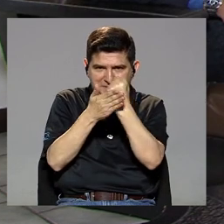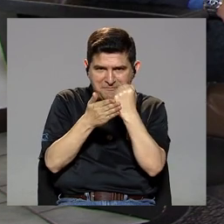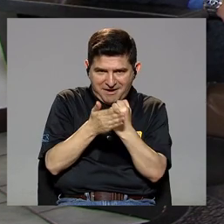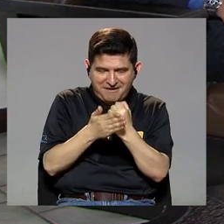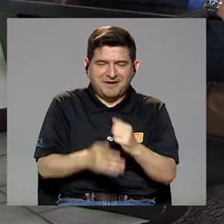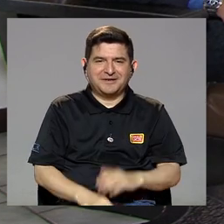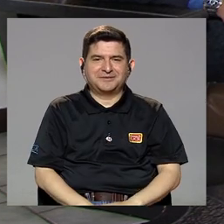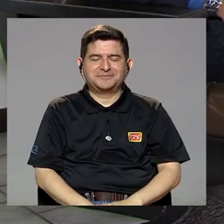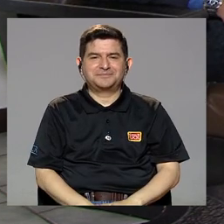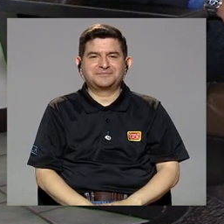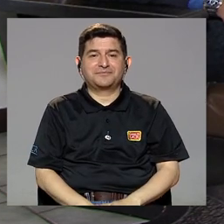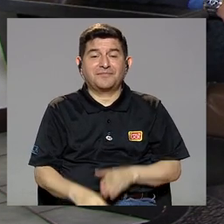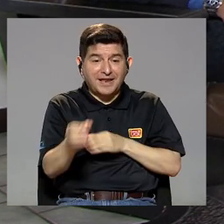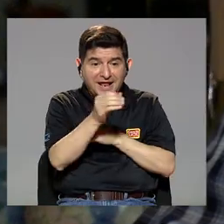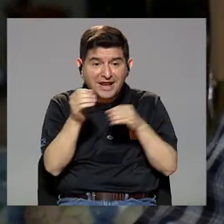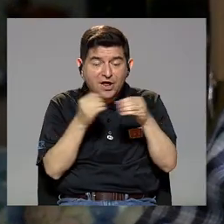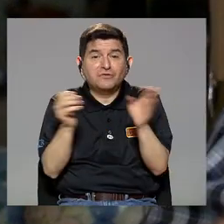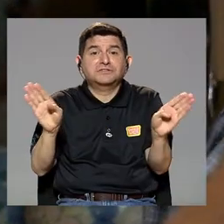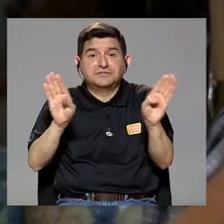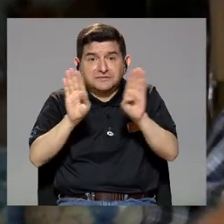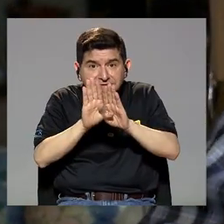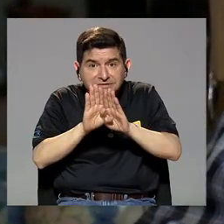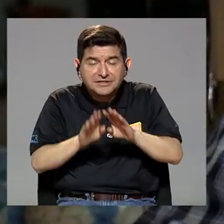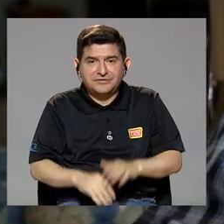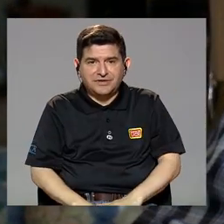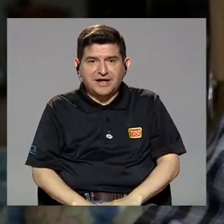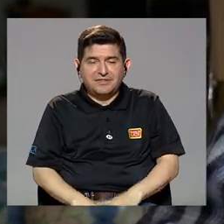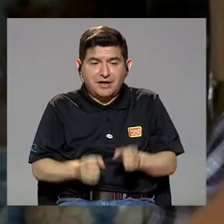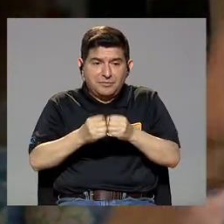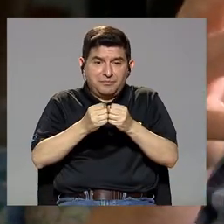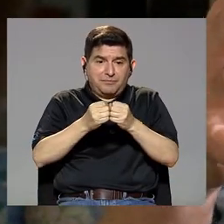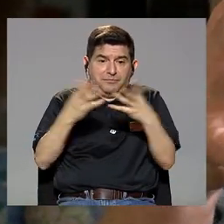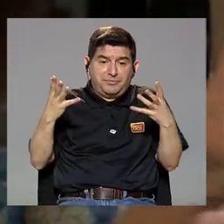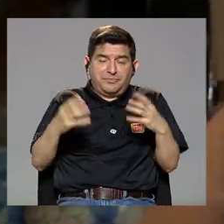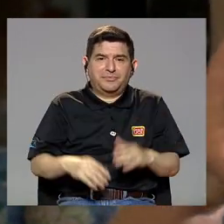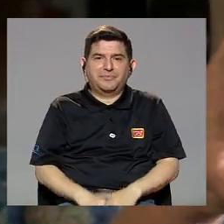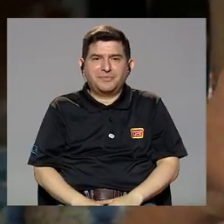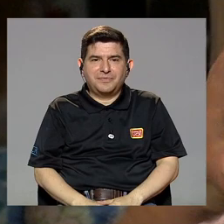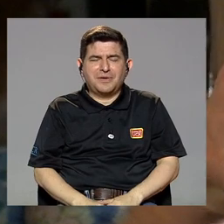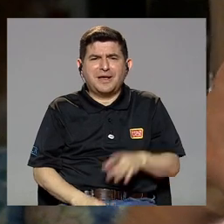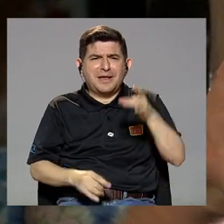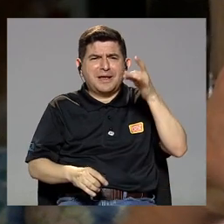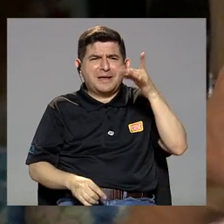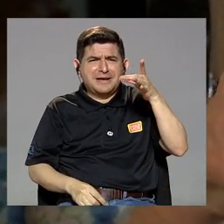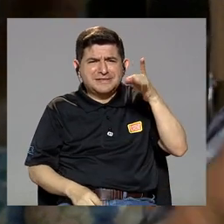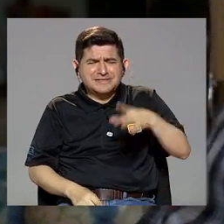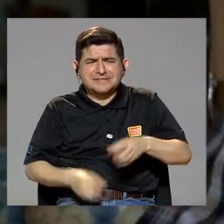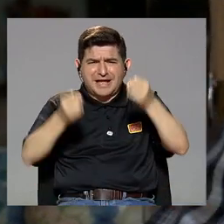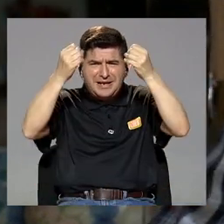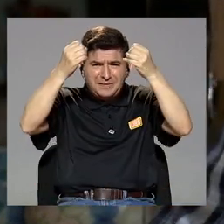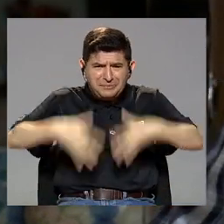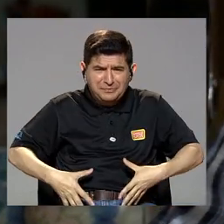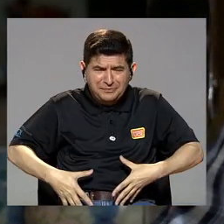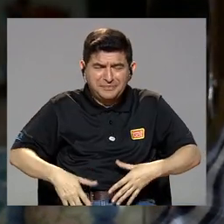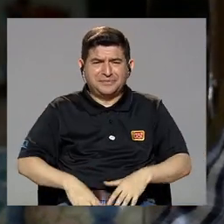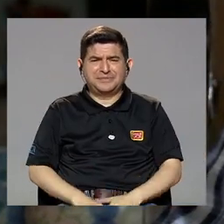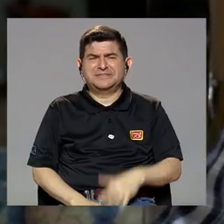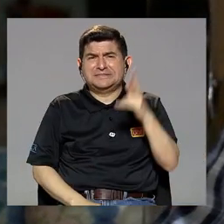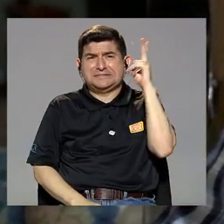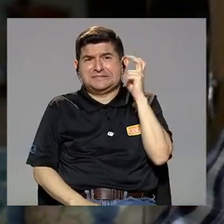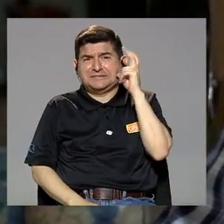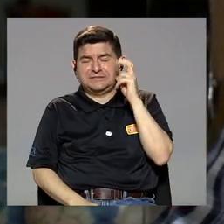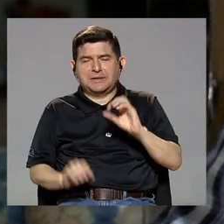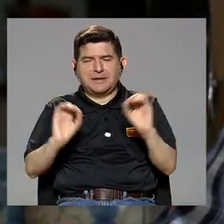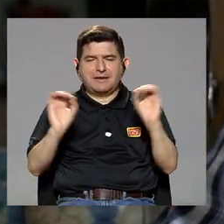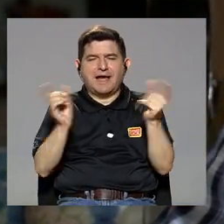en la oficina estaba cerrada y en la explosión se rompieron los vidrios y fue medio escándalo por dicha no